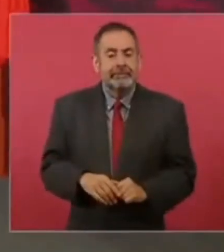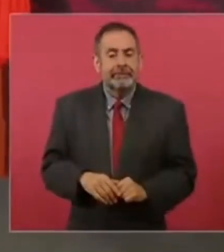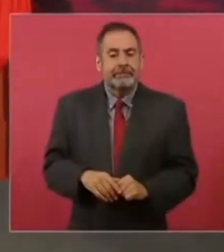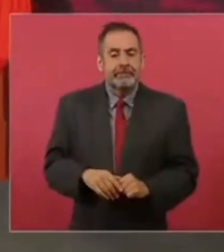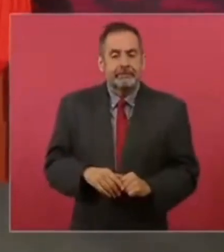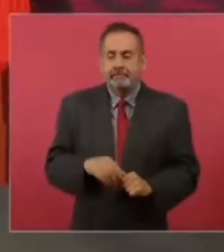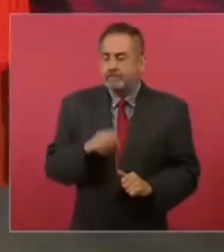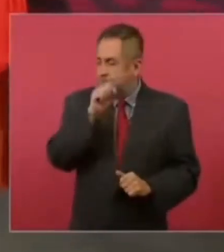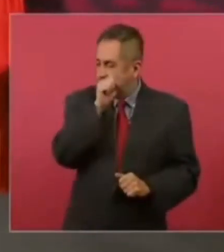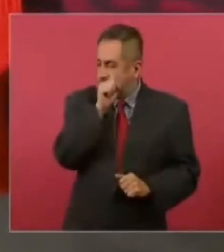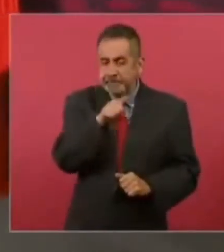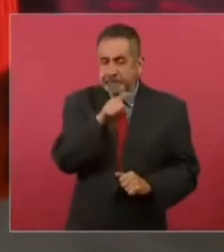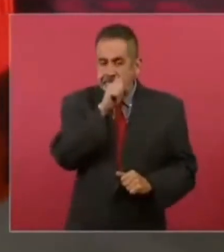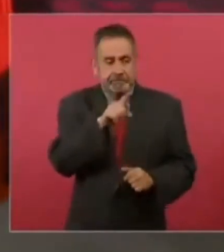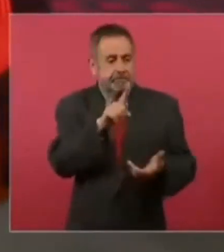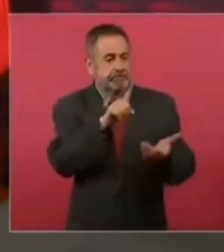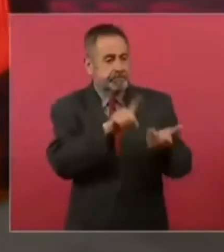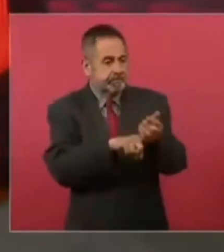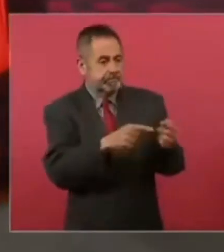siempre hay eso,